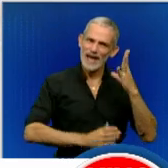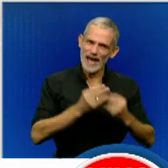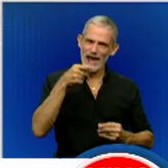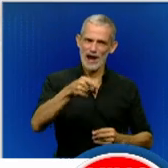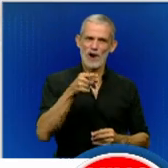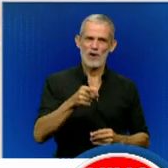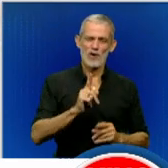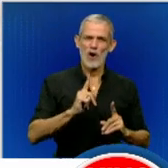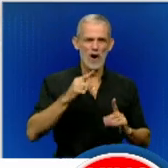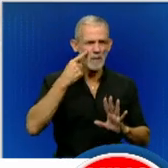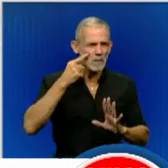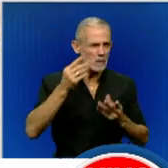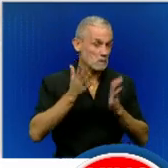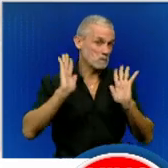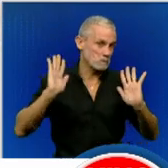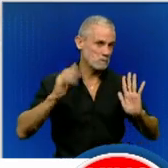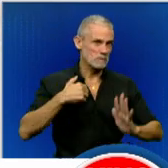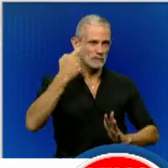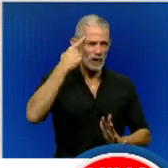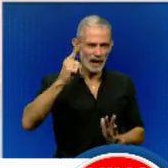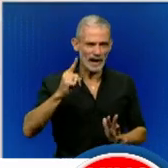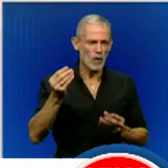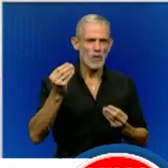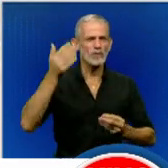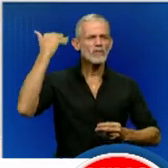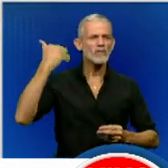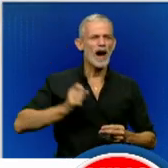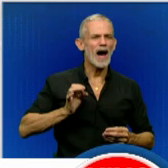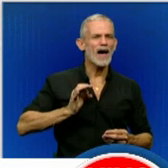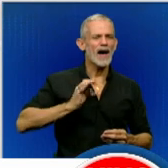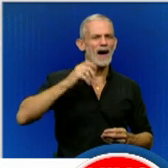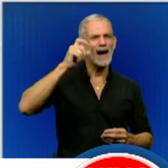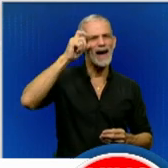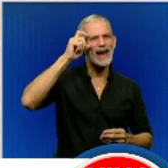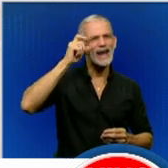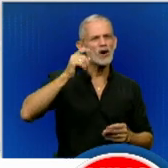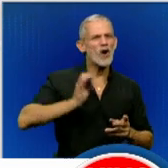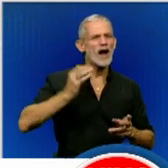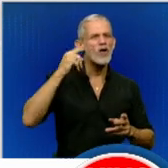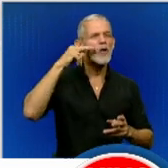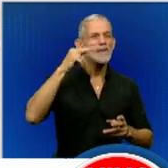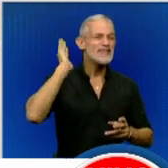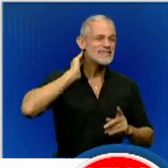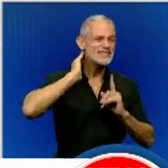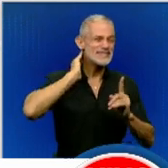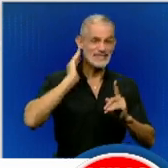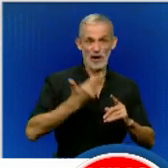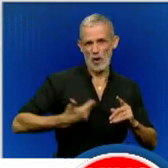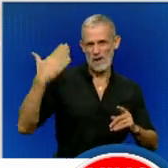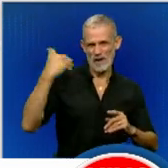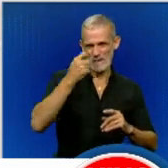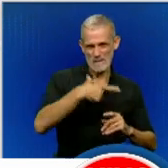intencionado creo que se produjo allá por enero de 2016 cuando desde el gobierno anterior